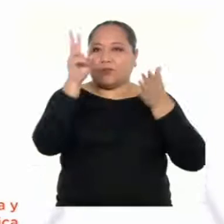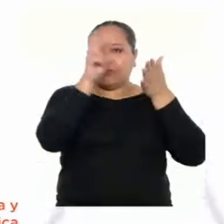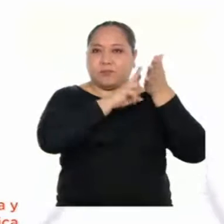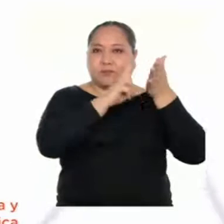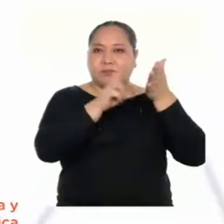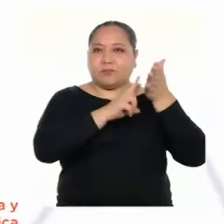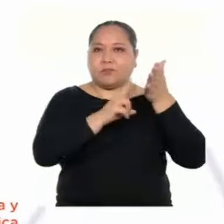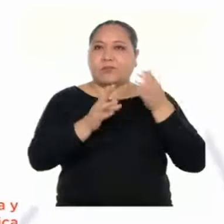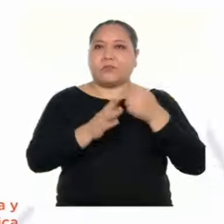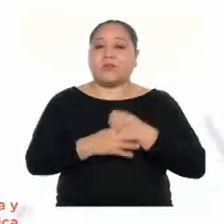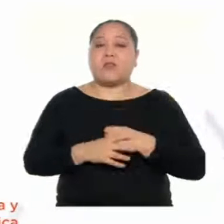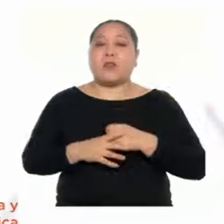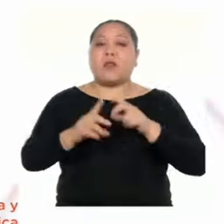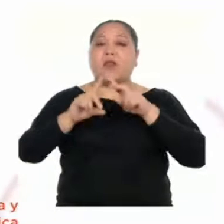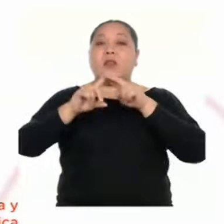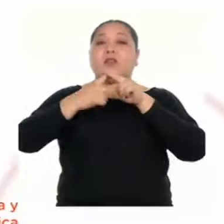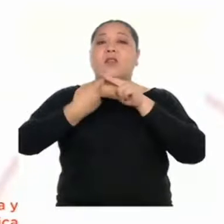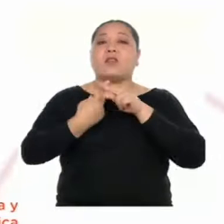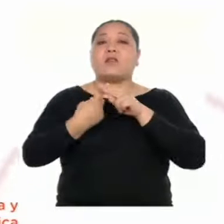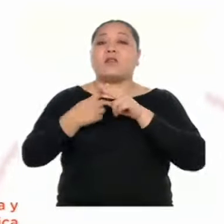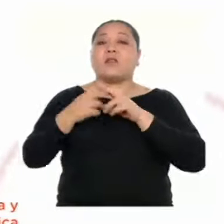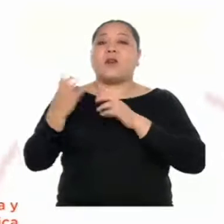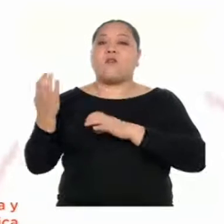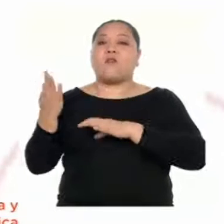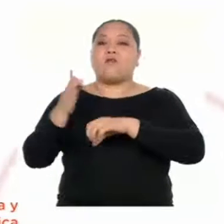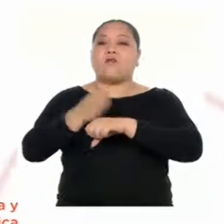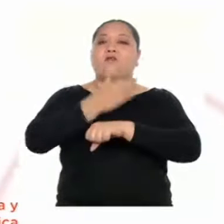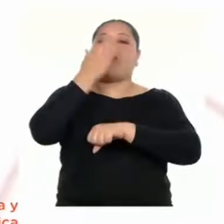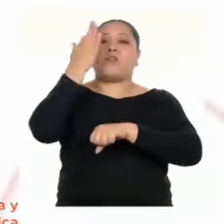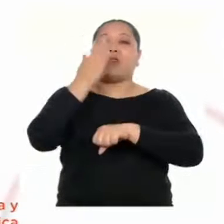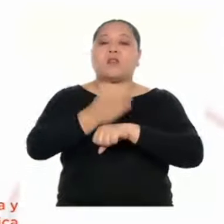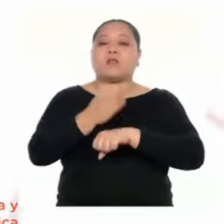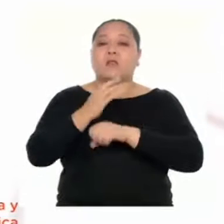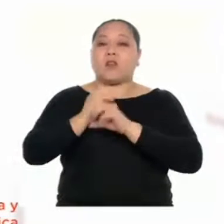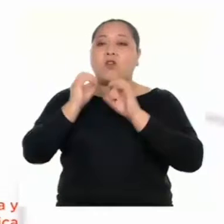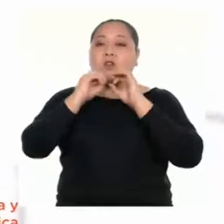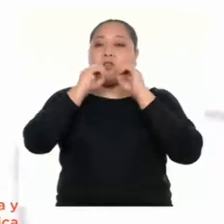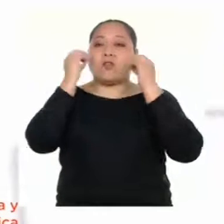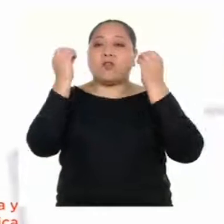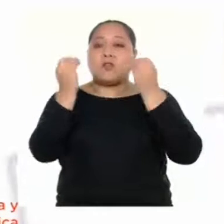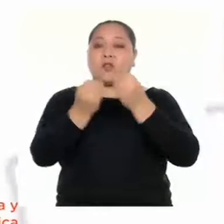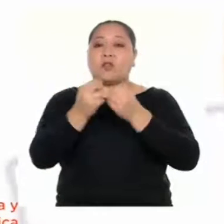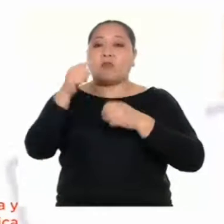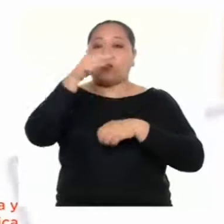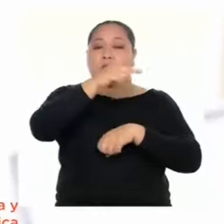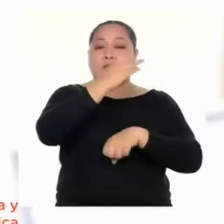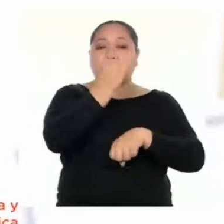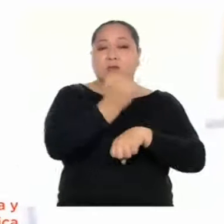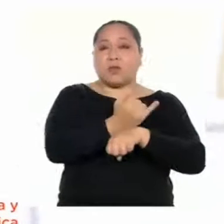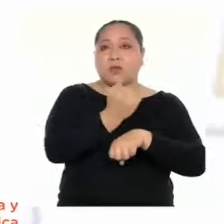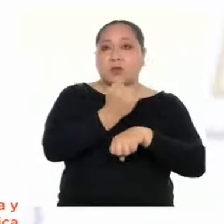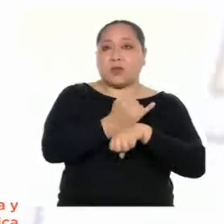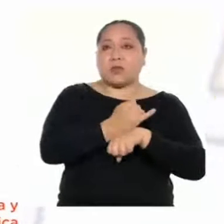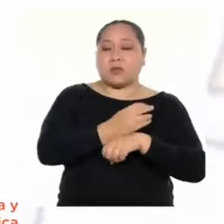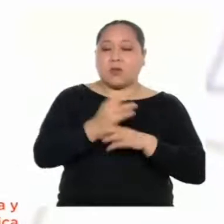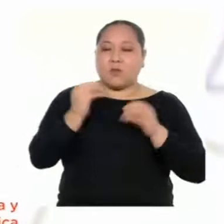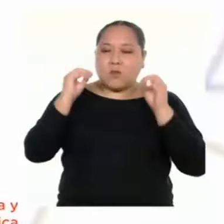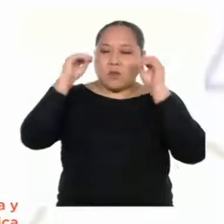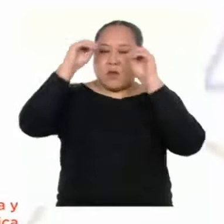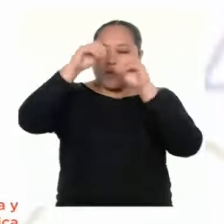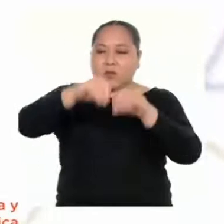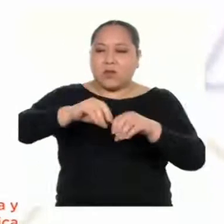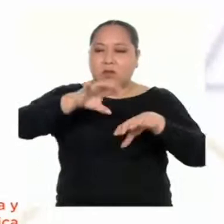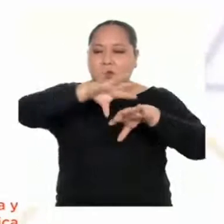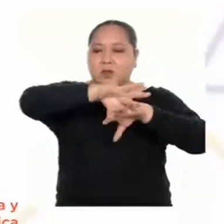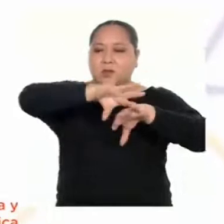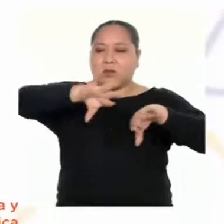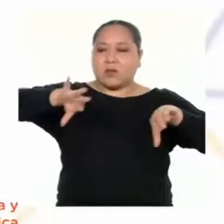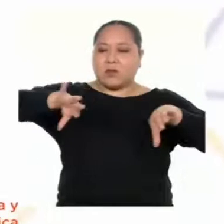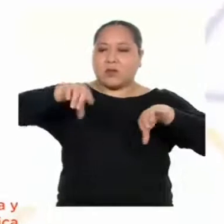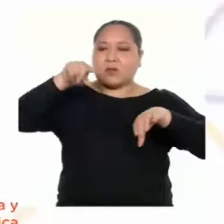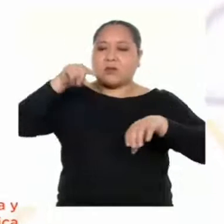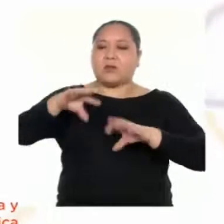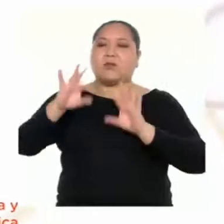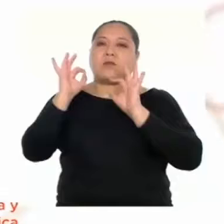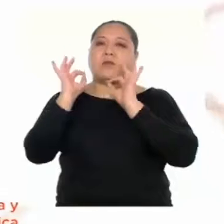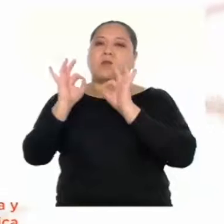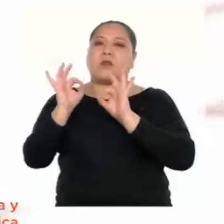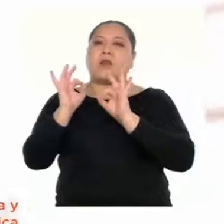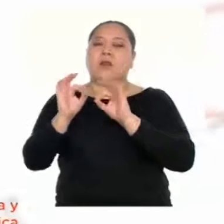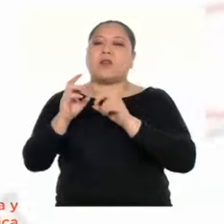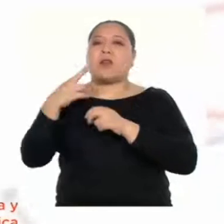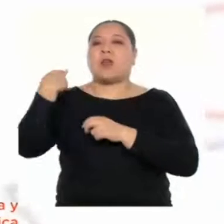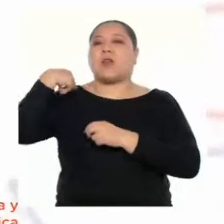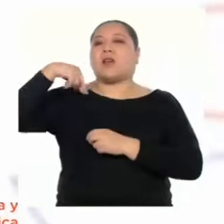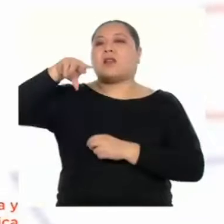Leo. Desde los inicios de la fundación, la organización poblacional del monasterio enfatizaría la división de las